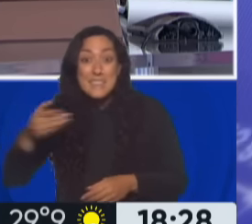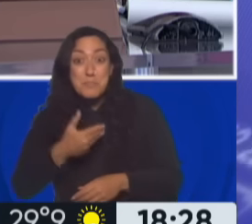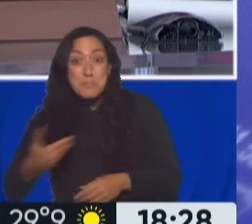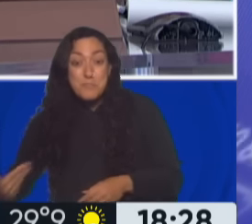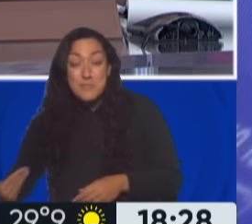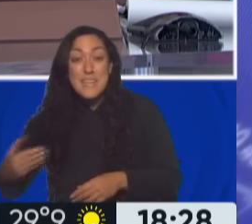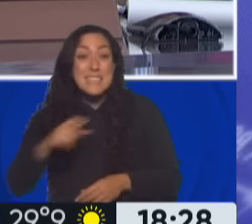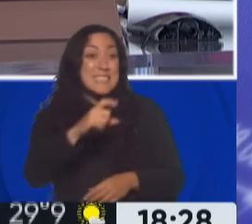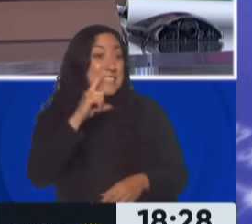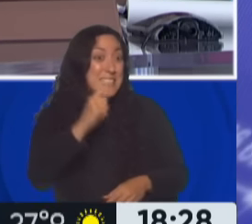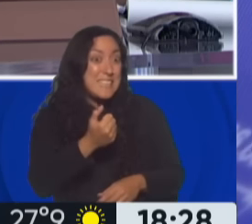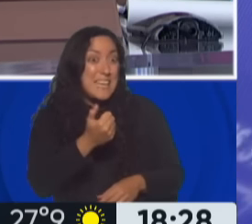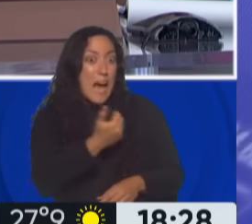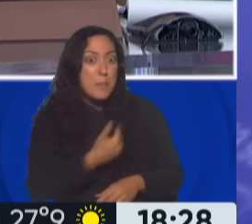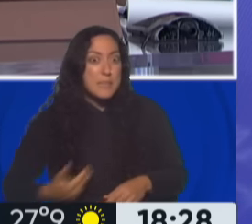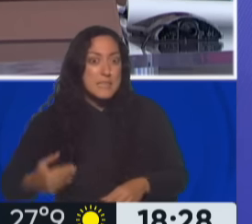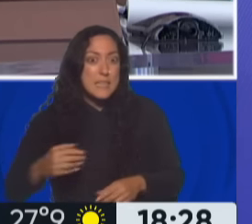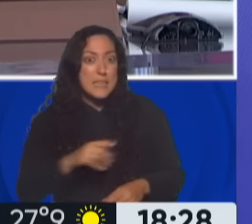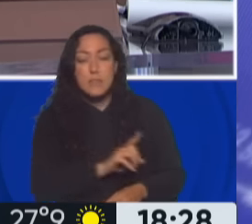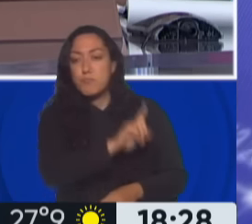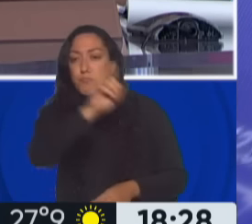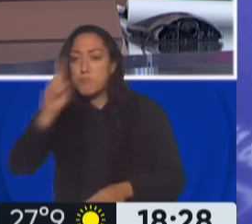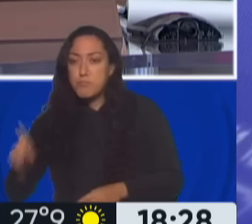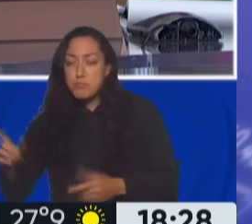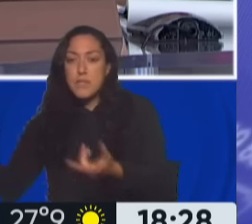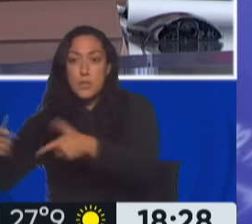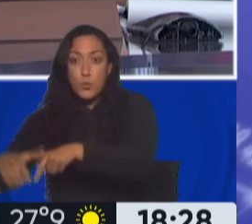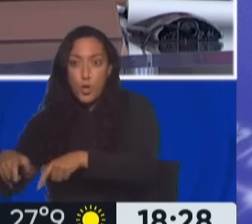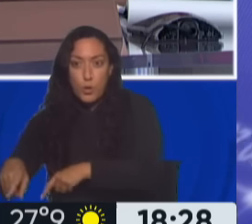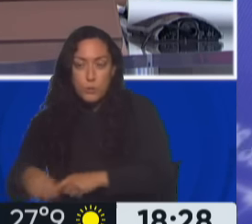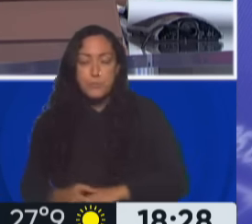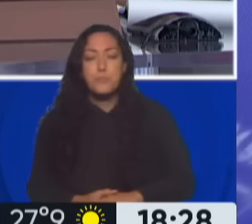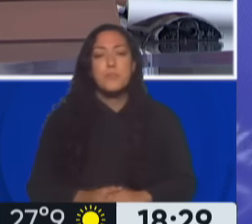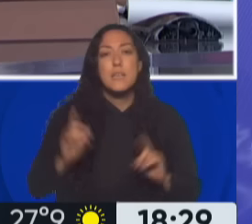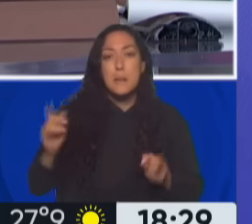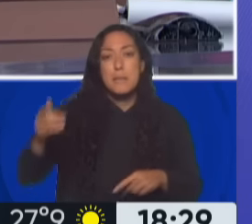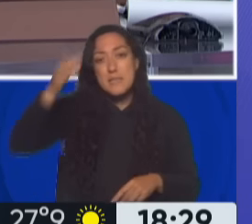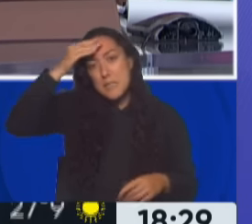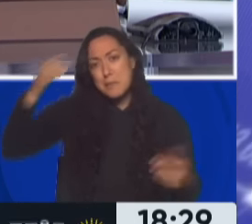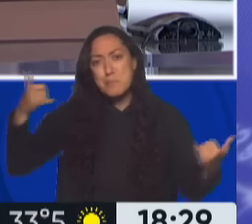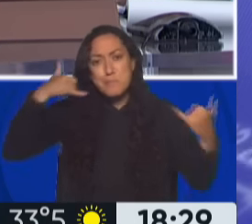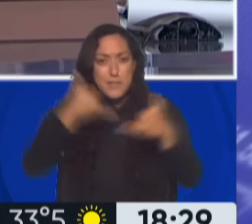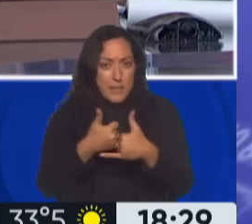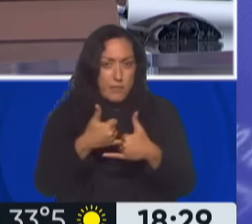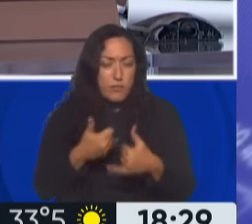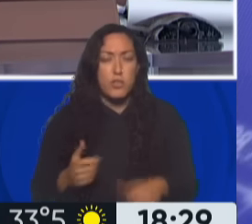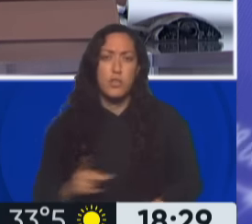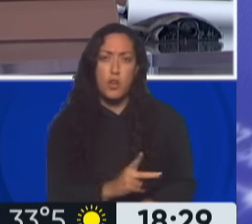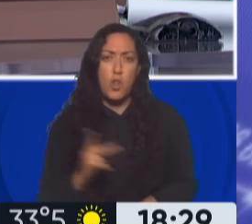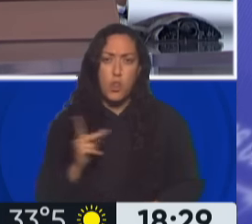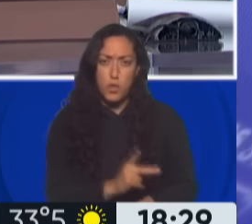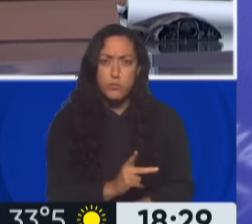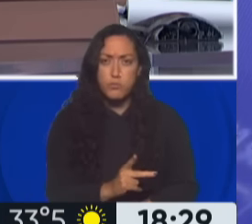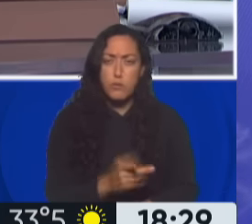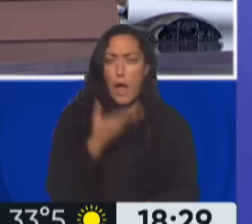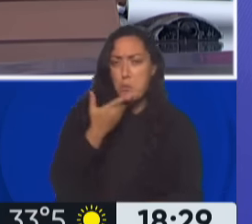fue noticia, pues se juntó en Venezuela con él. Y ya había hablado por teléfono con el propio Trump. Exactamente, y podemos decir que los dos hablaron muy bien